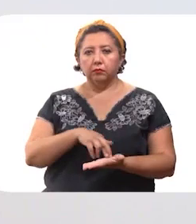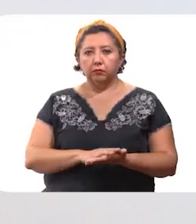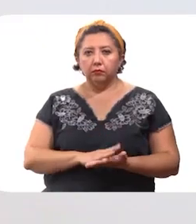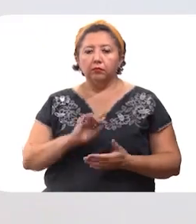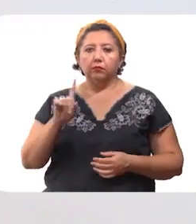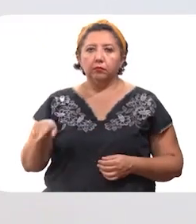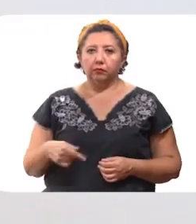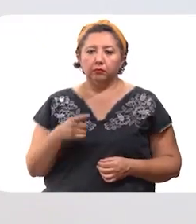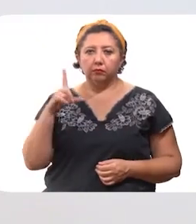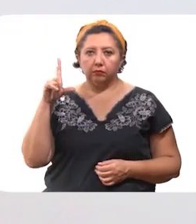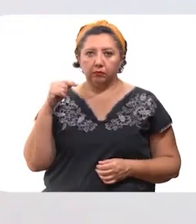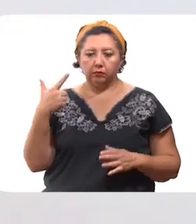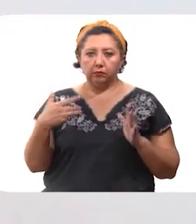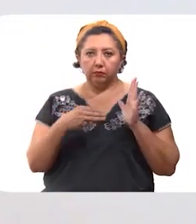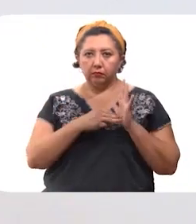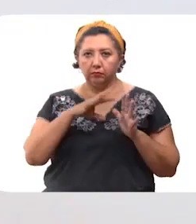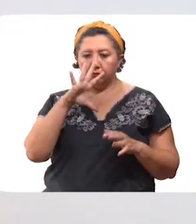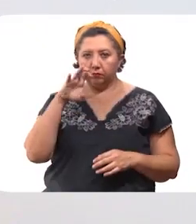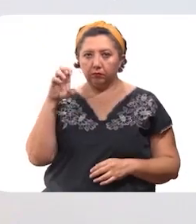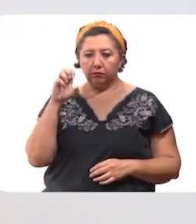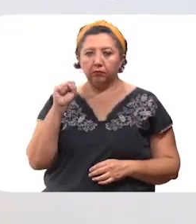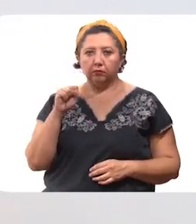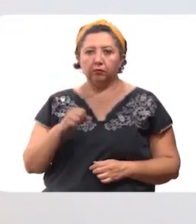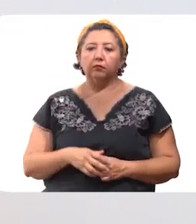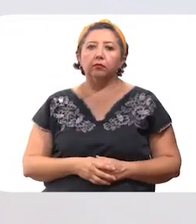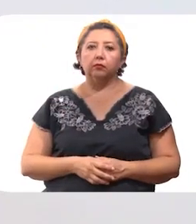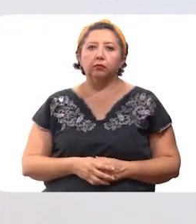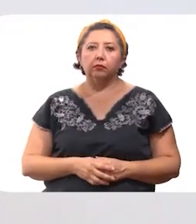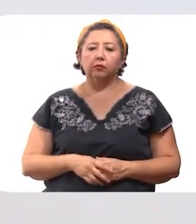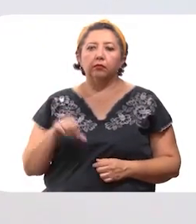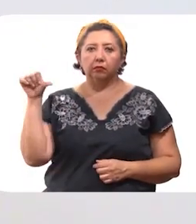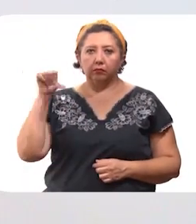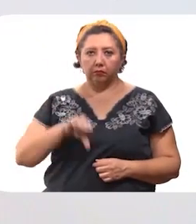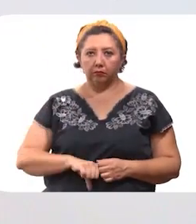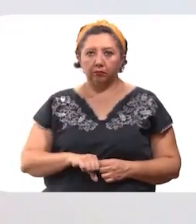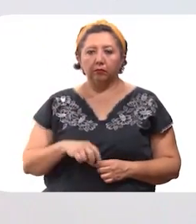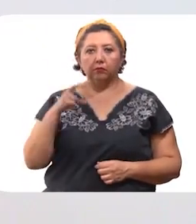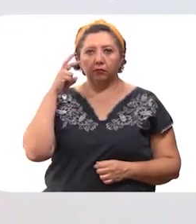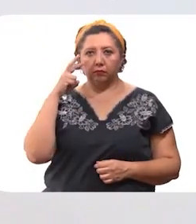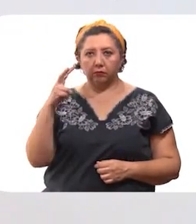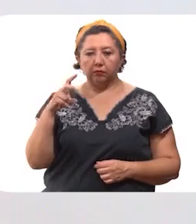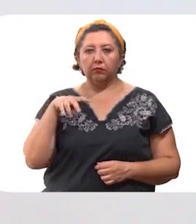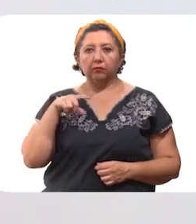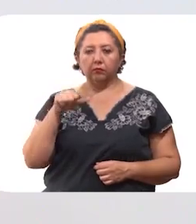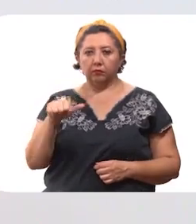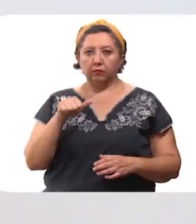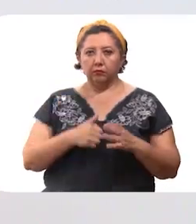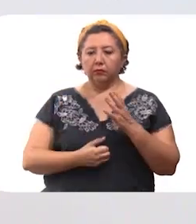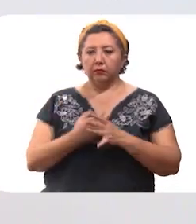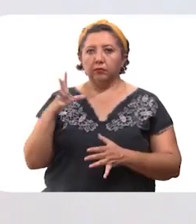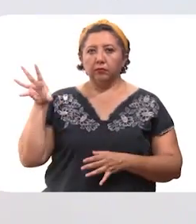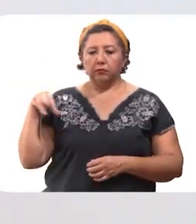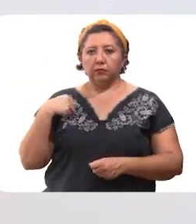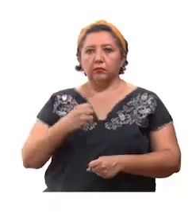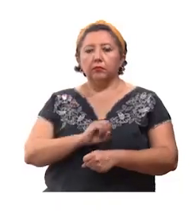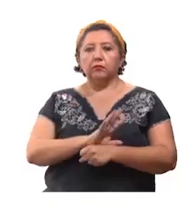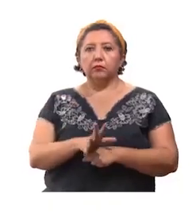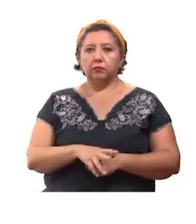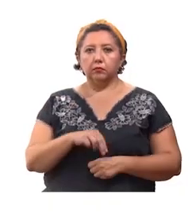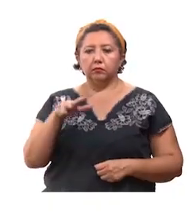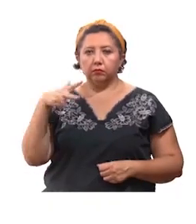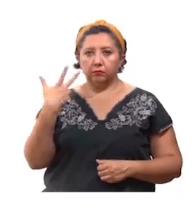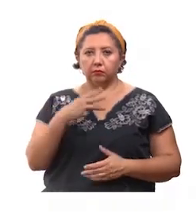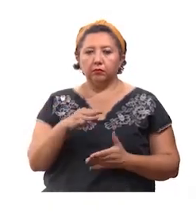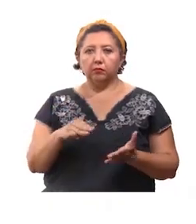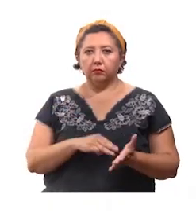contagios registrados, que son 77.560. Hoy se detectaron 16 nuevos contagios de coronavirus,